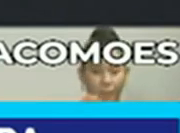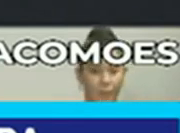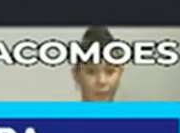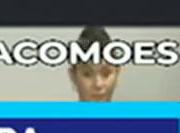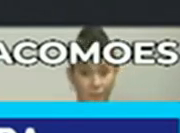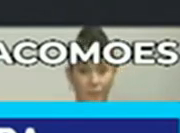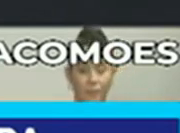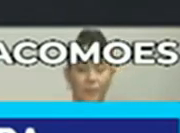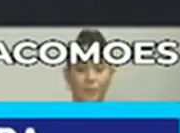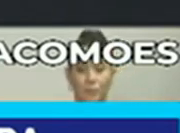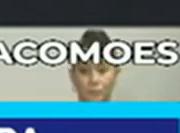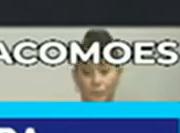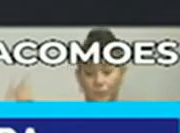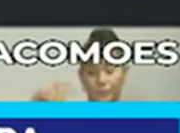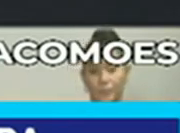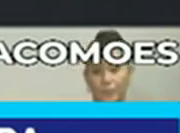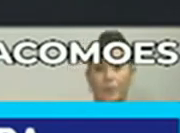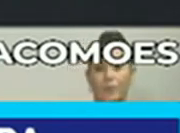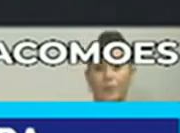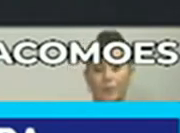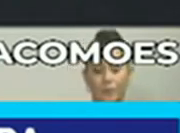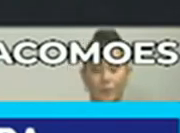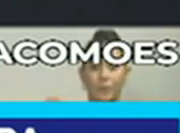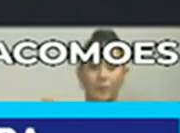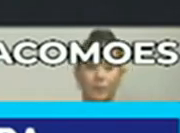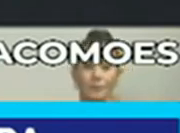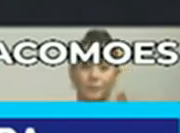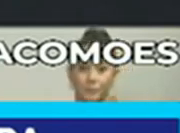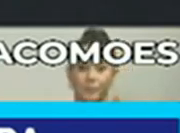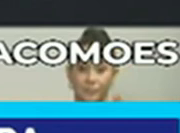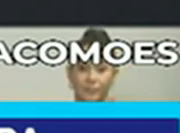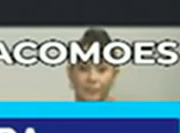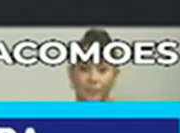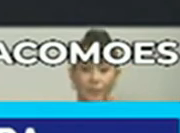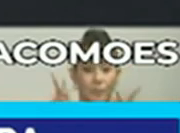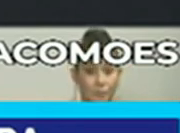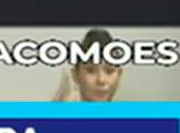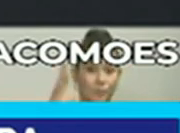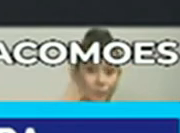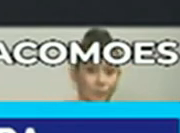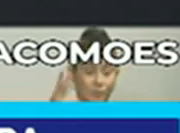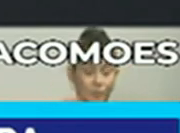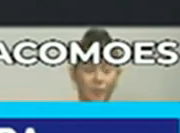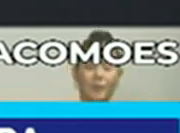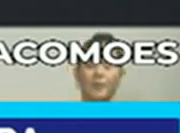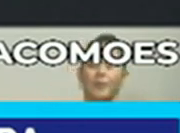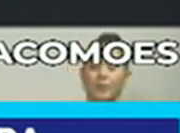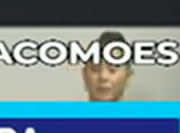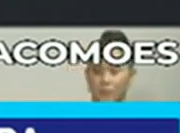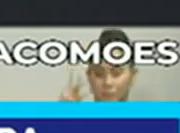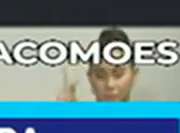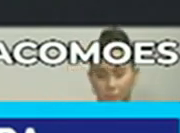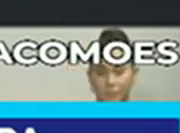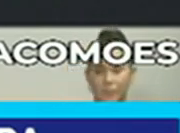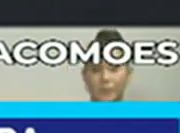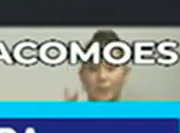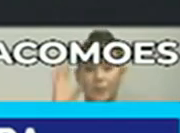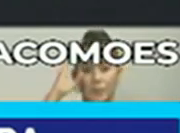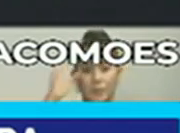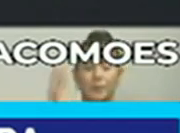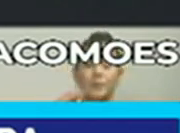procedió a enviarnos un equipo técnico de expertos en seguridad ciudadana y reforma